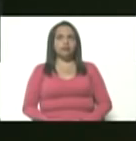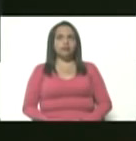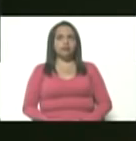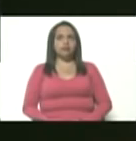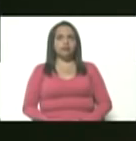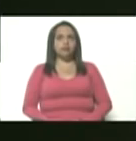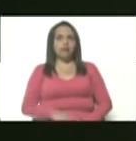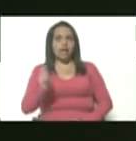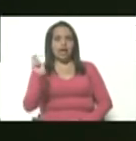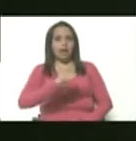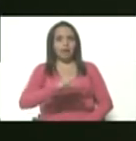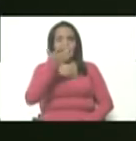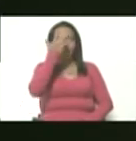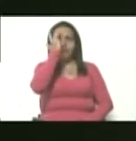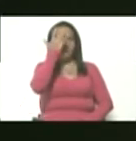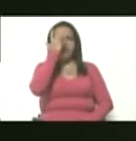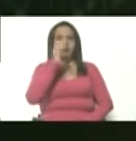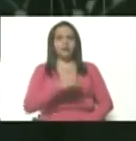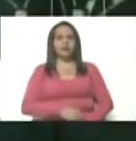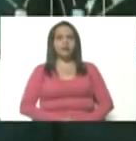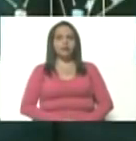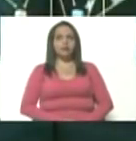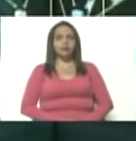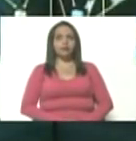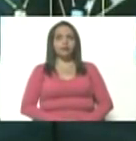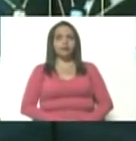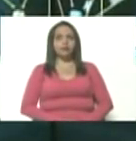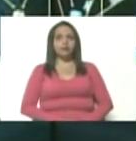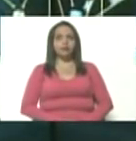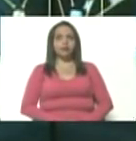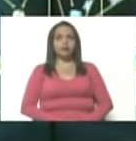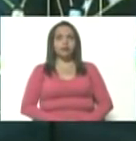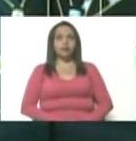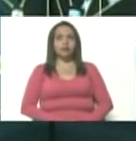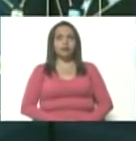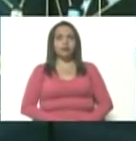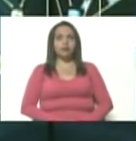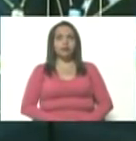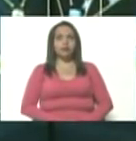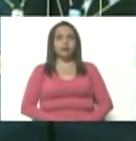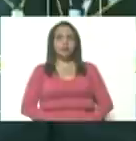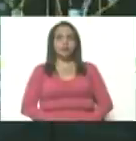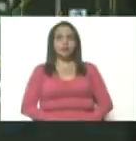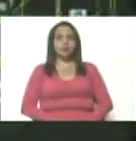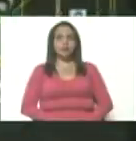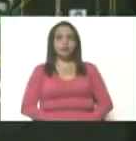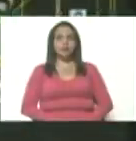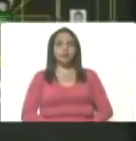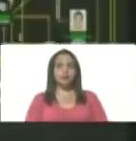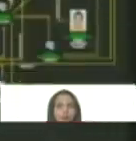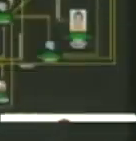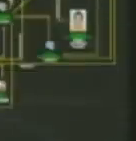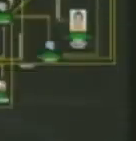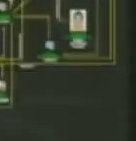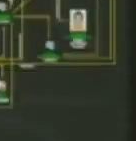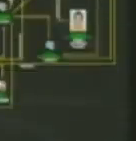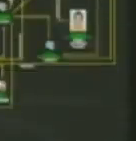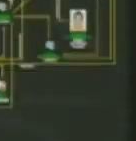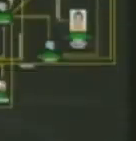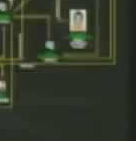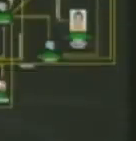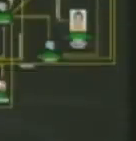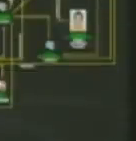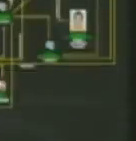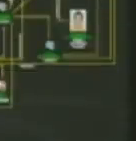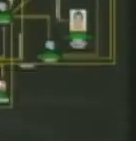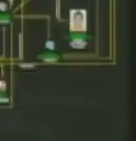En el mes de febrero, las autoridades de Aruba, conjuntamente con las